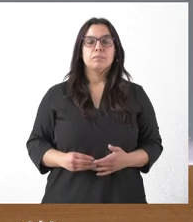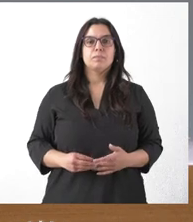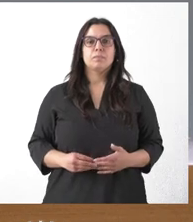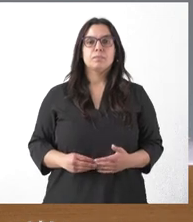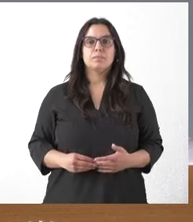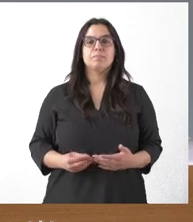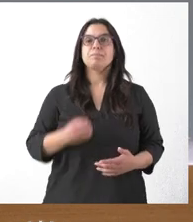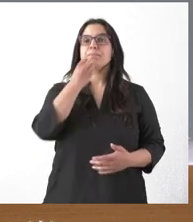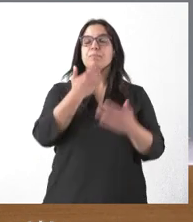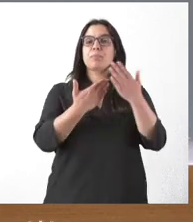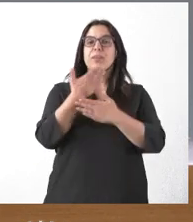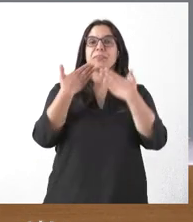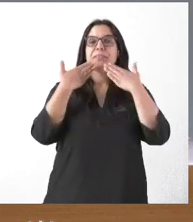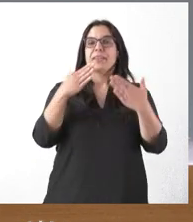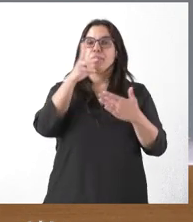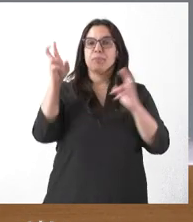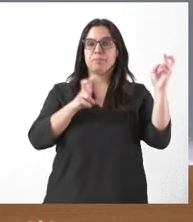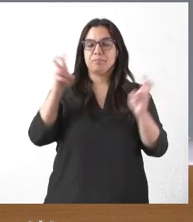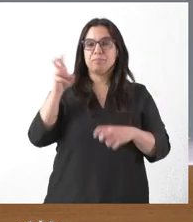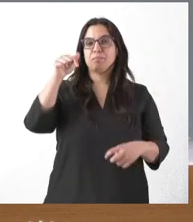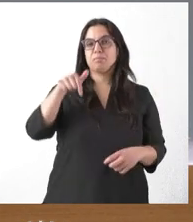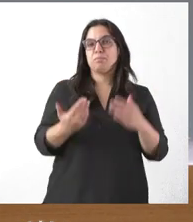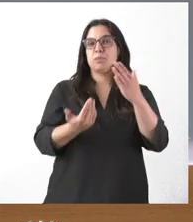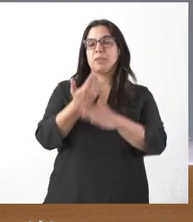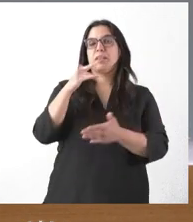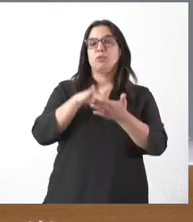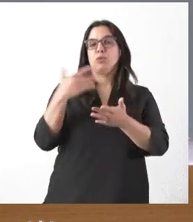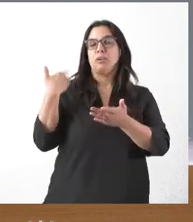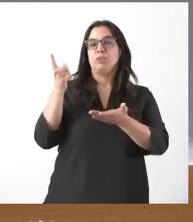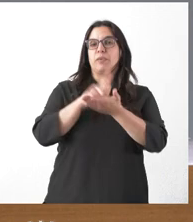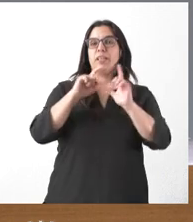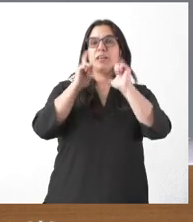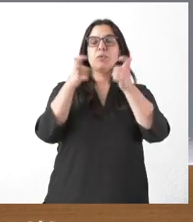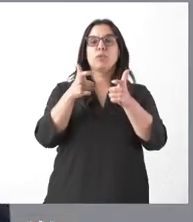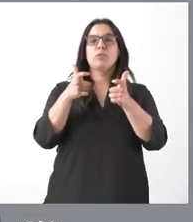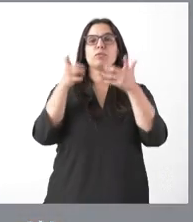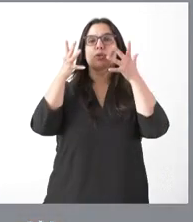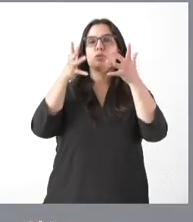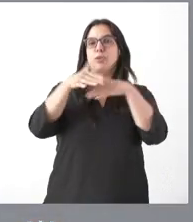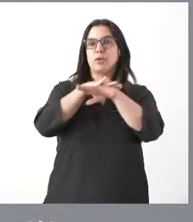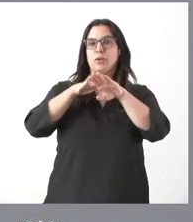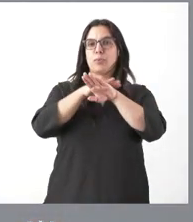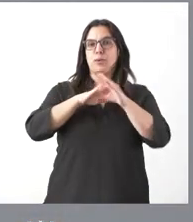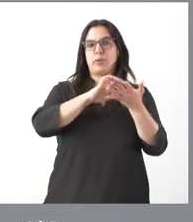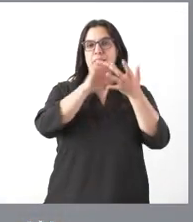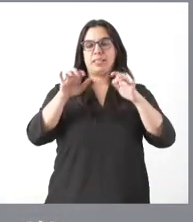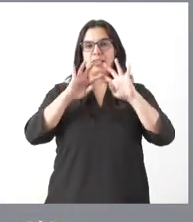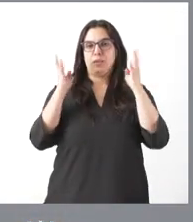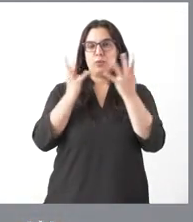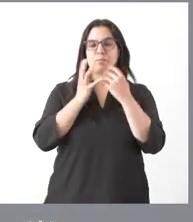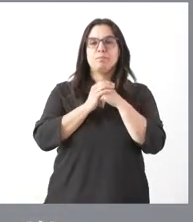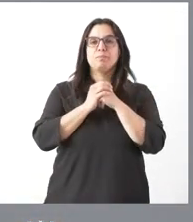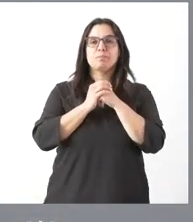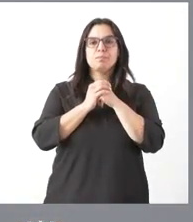muy buenos días y muchas gracias por su presencia y aquí en esta mañana que hemos tenido una nueva reunión del Consejo de gobierno de Castilla y león y